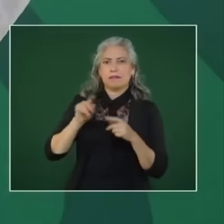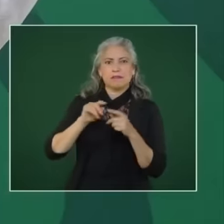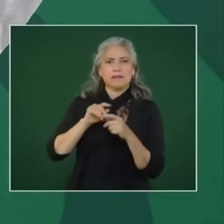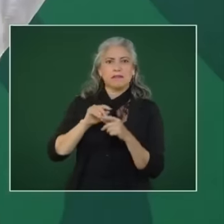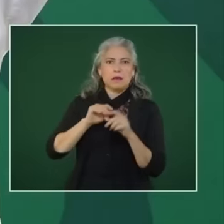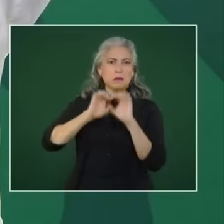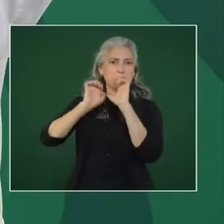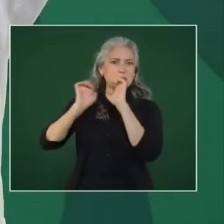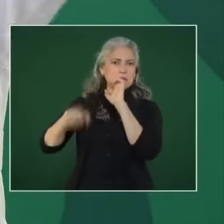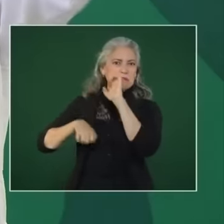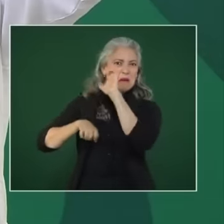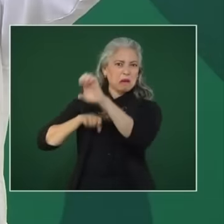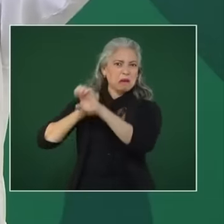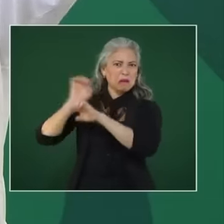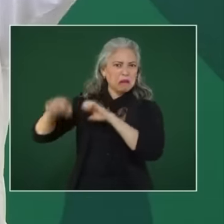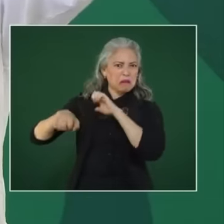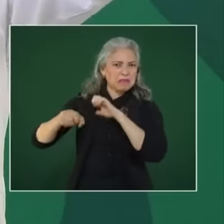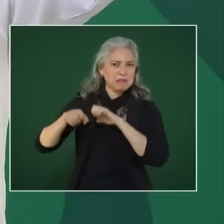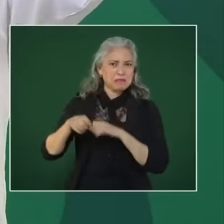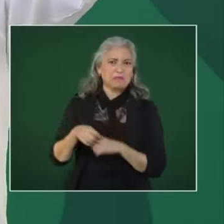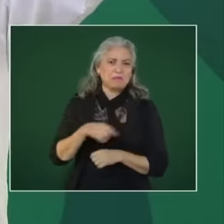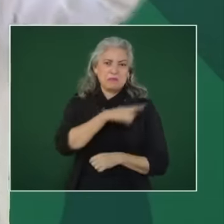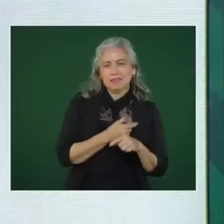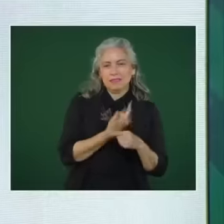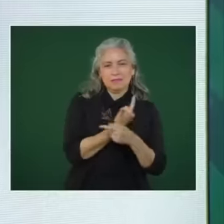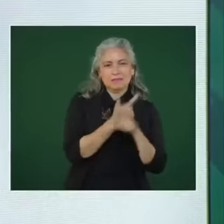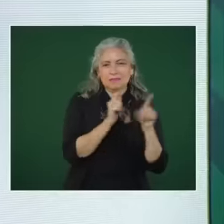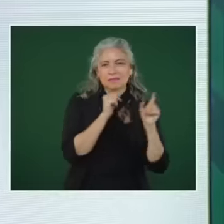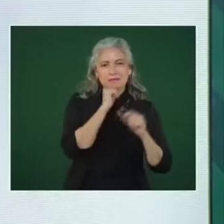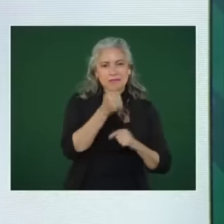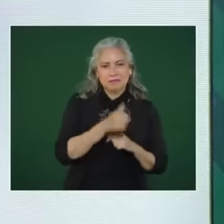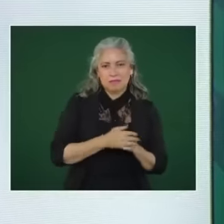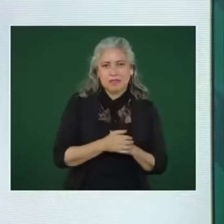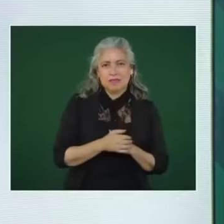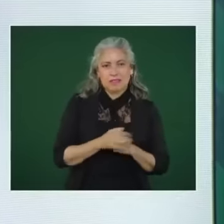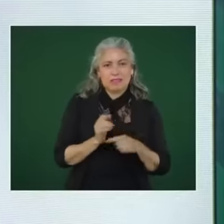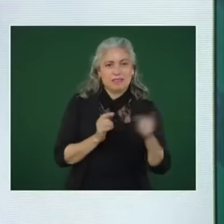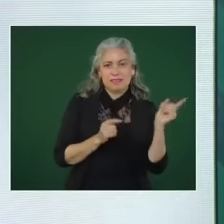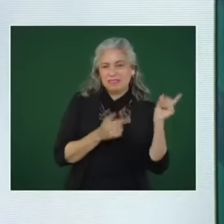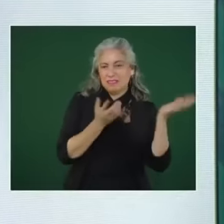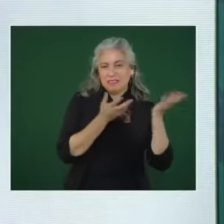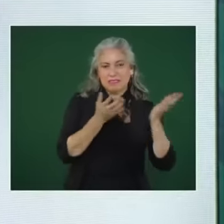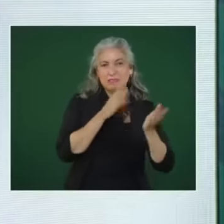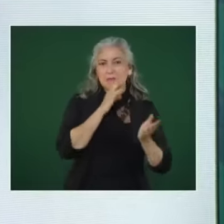Estos corruptos, neoliberales, oligarcas,